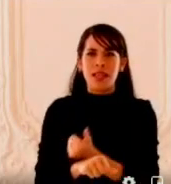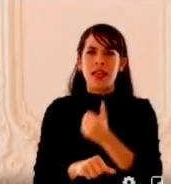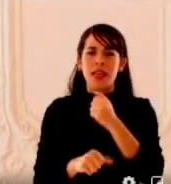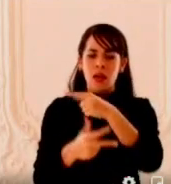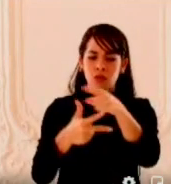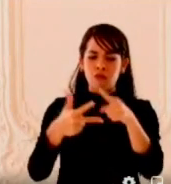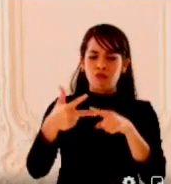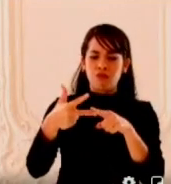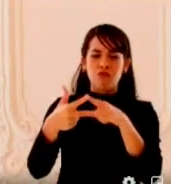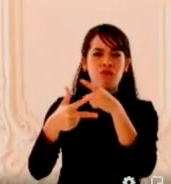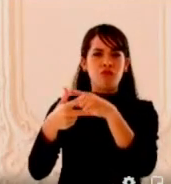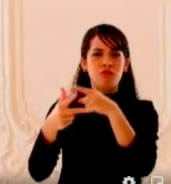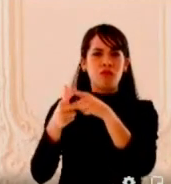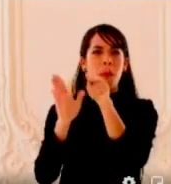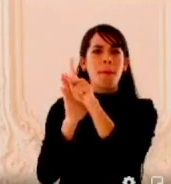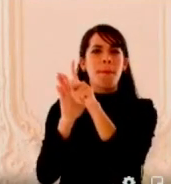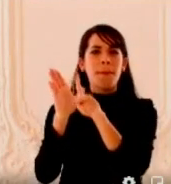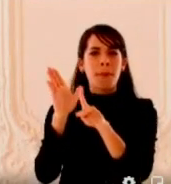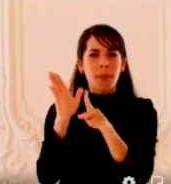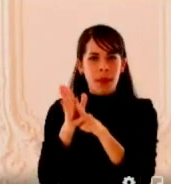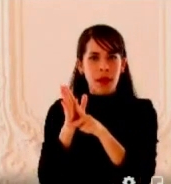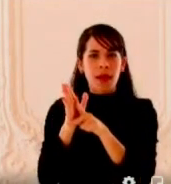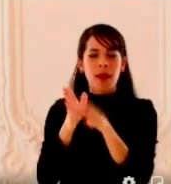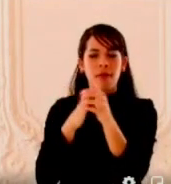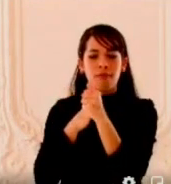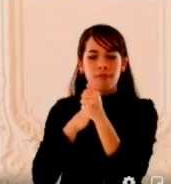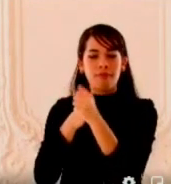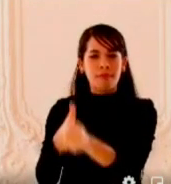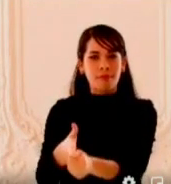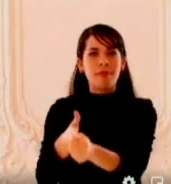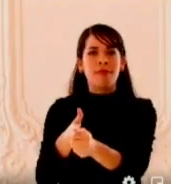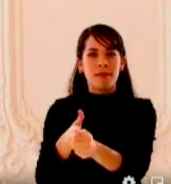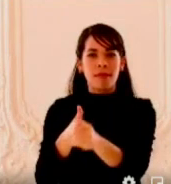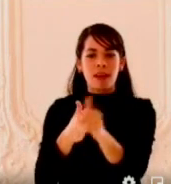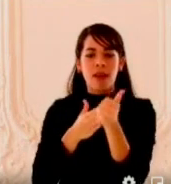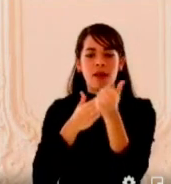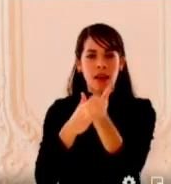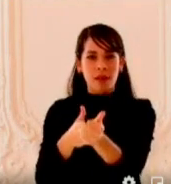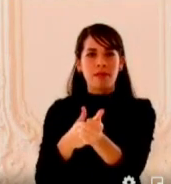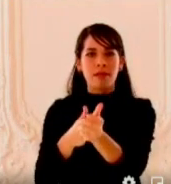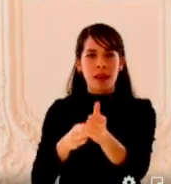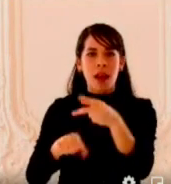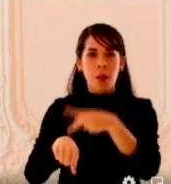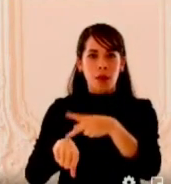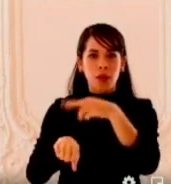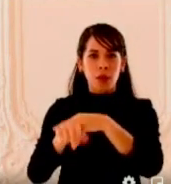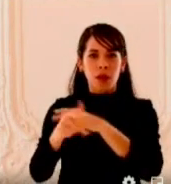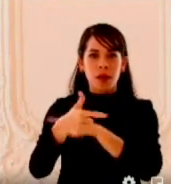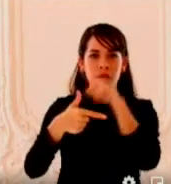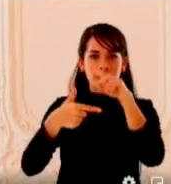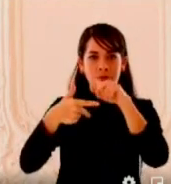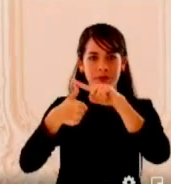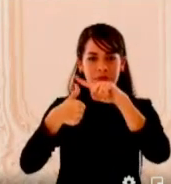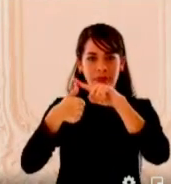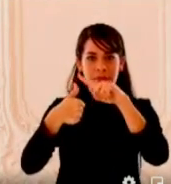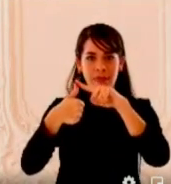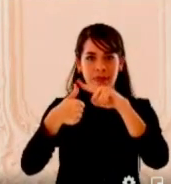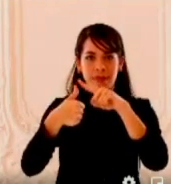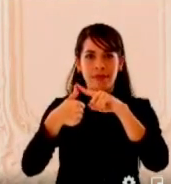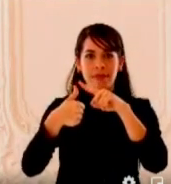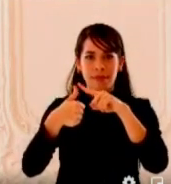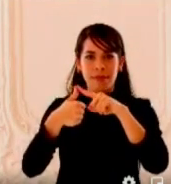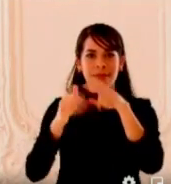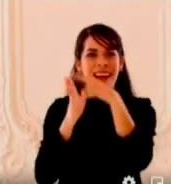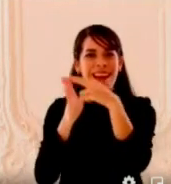principios que han guiado y que seguirán guiando nuestro compromiso con el pueblo de Puerto Rico. Número 1, cumplimiento riguroso con